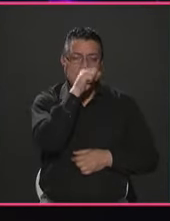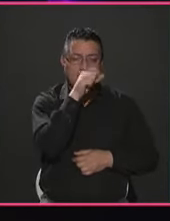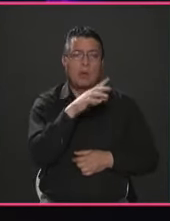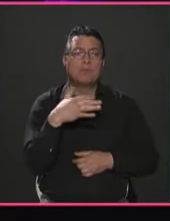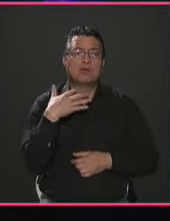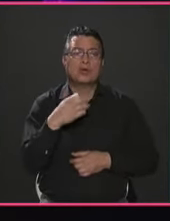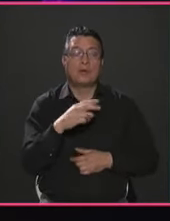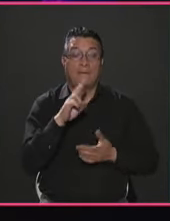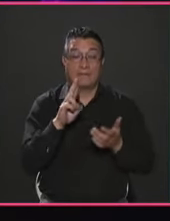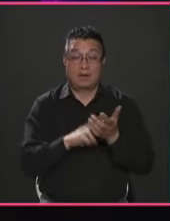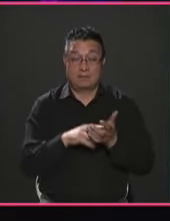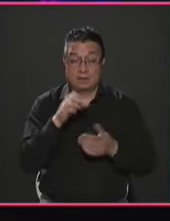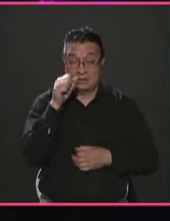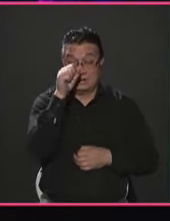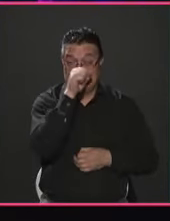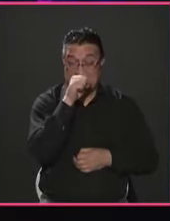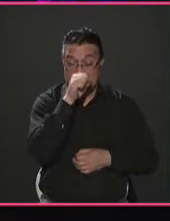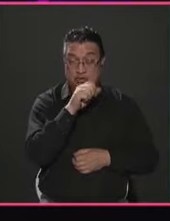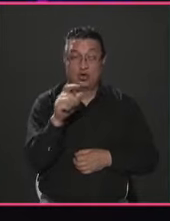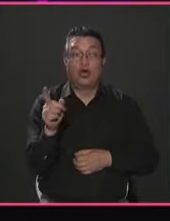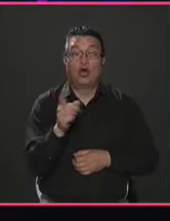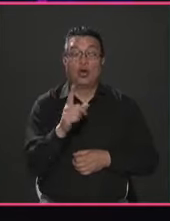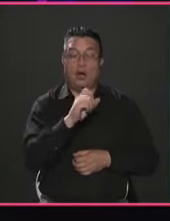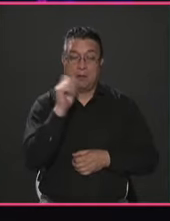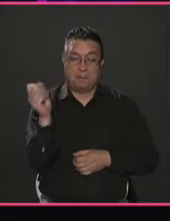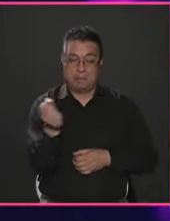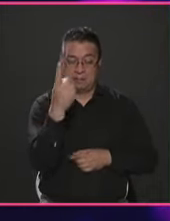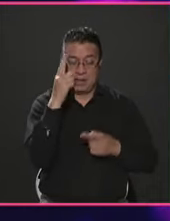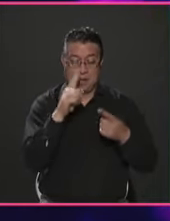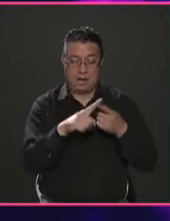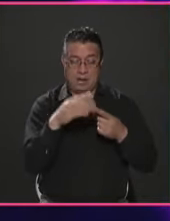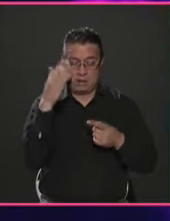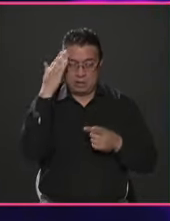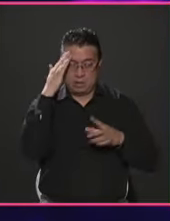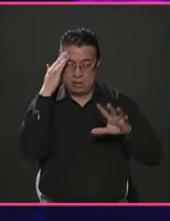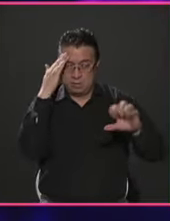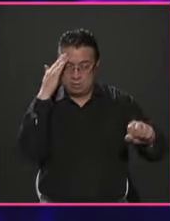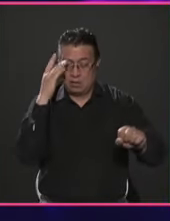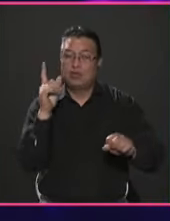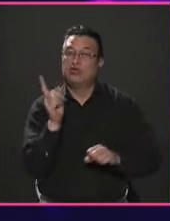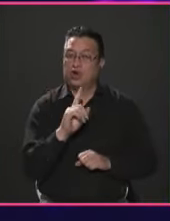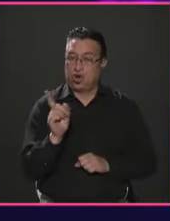verdad el cerdo no fue nuestra primera especie en